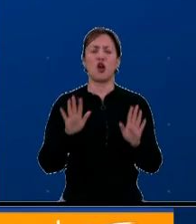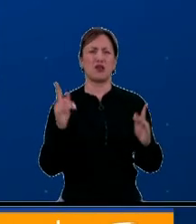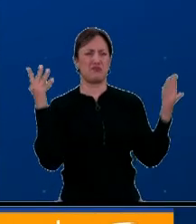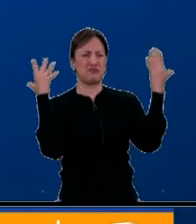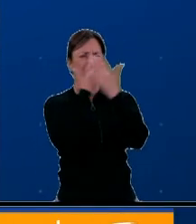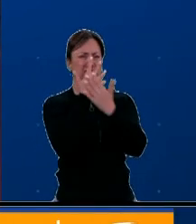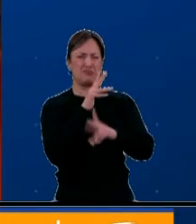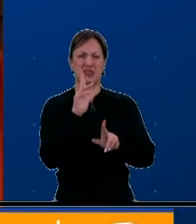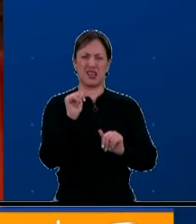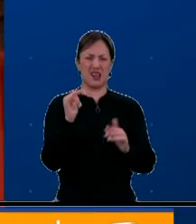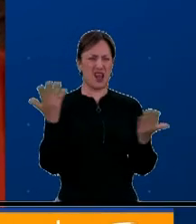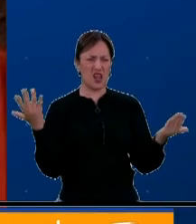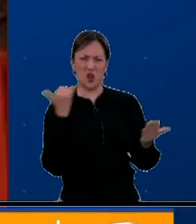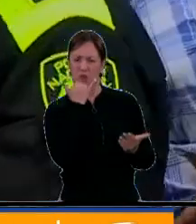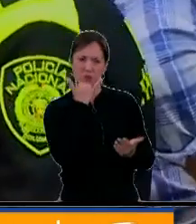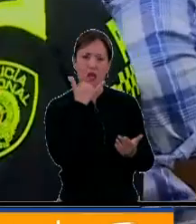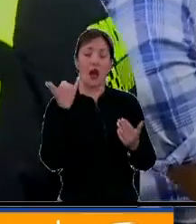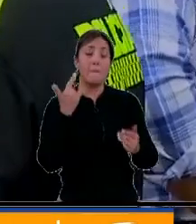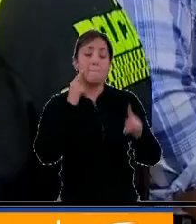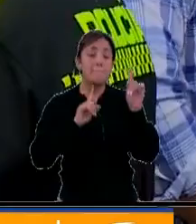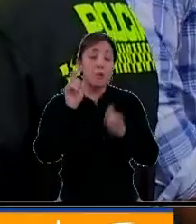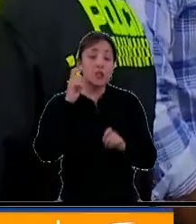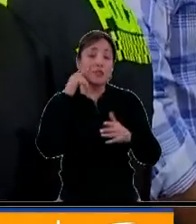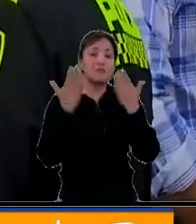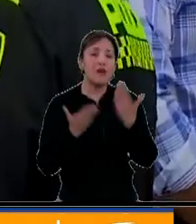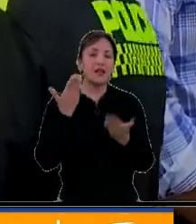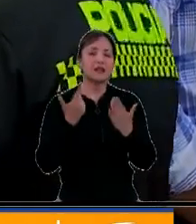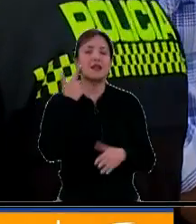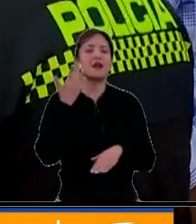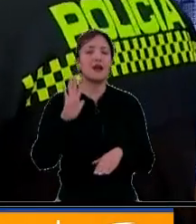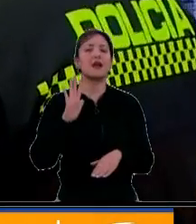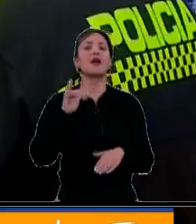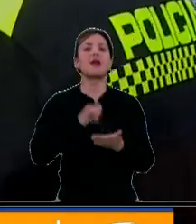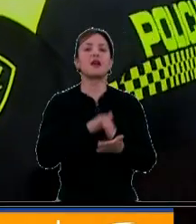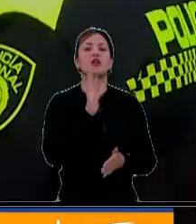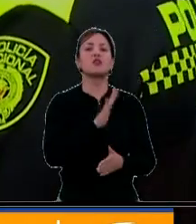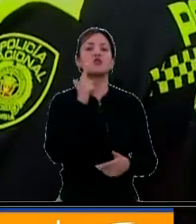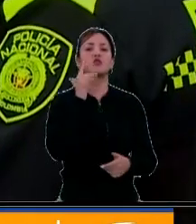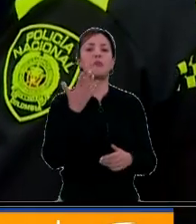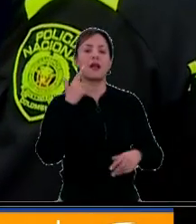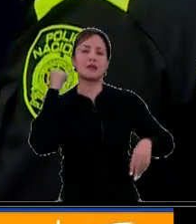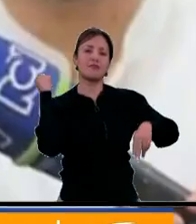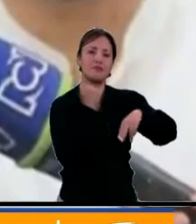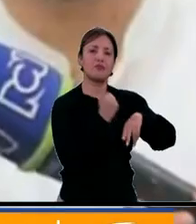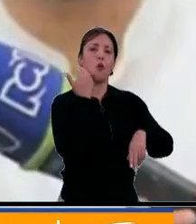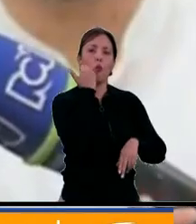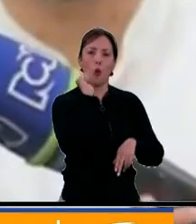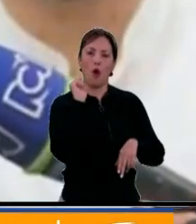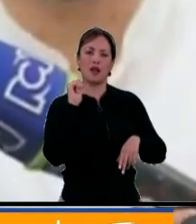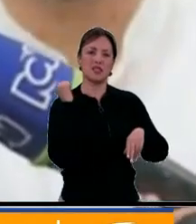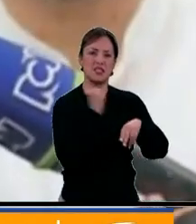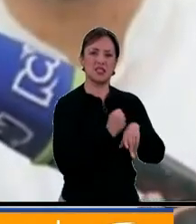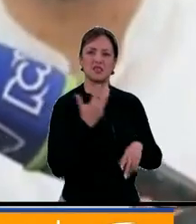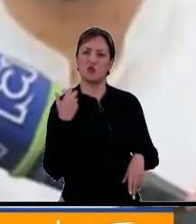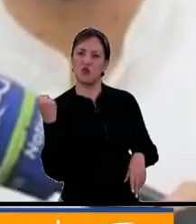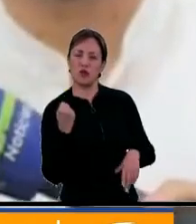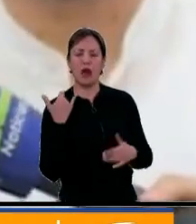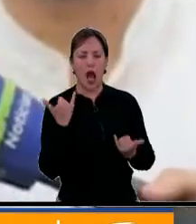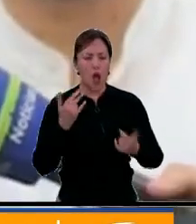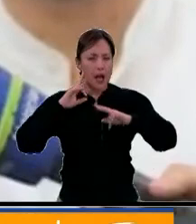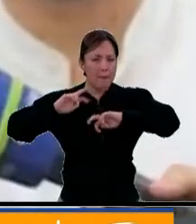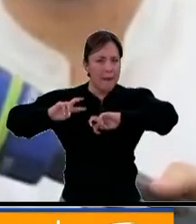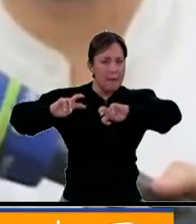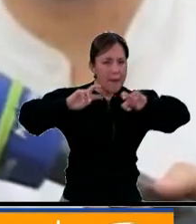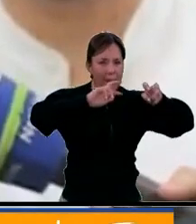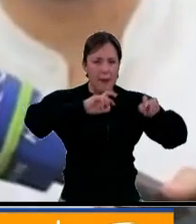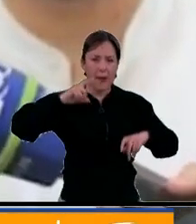desconcertantes pistas del caso, la primera hipótesis de las autoridades apunta a que se trataría de un feminicidio. Estamos haciendo obviamente todas las labores